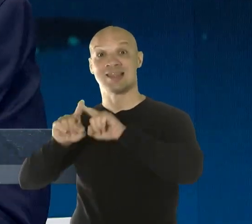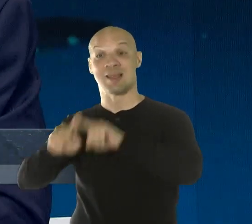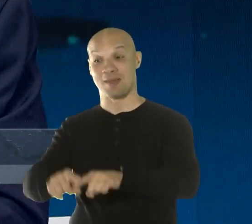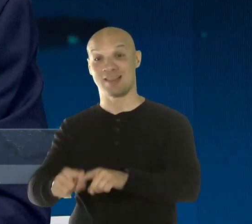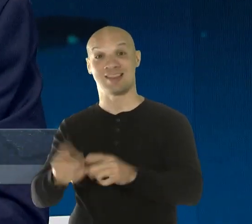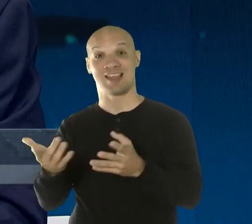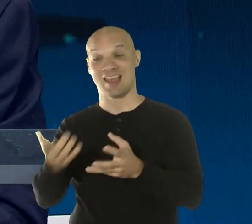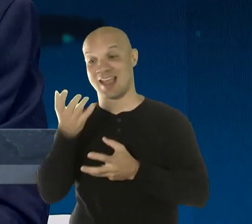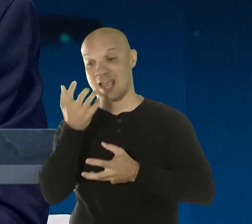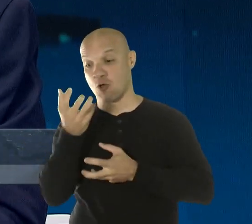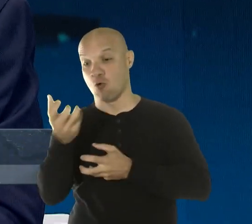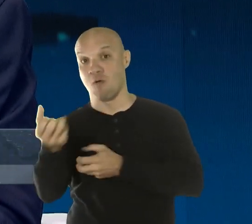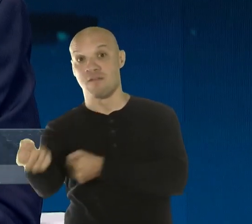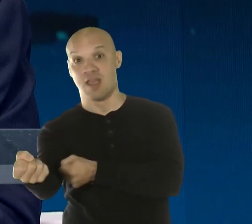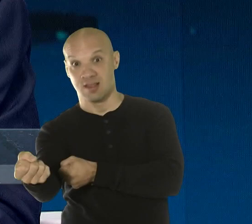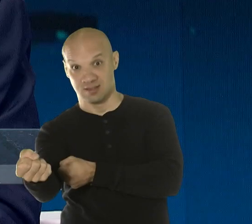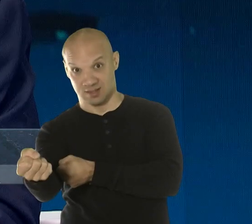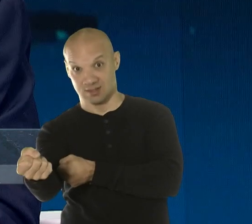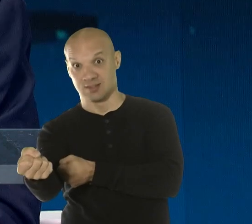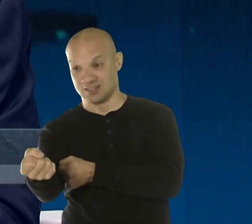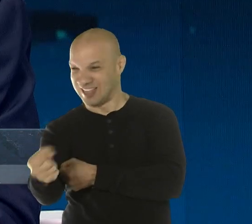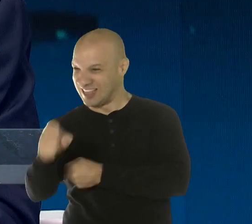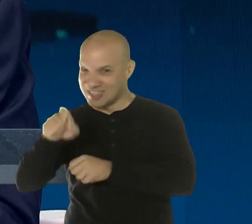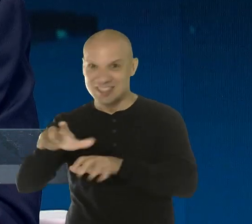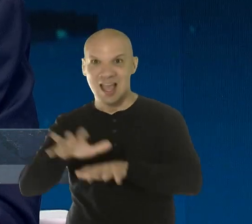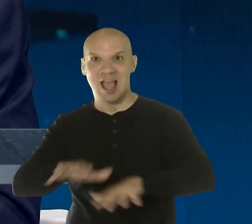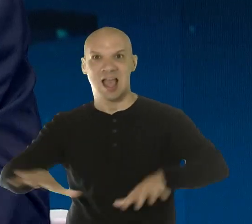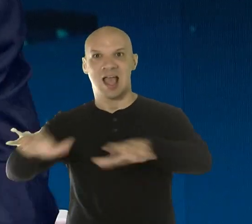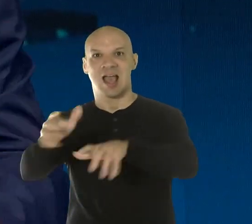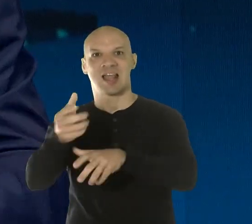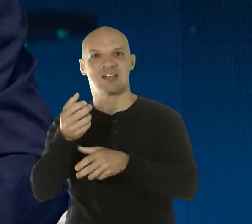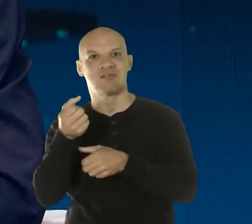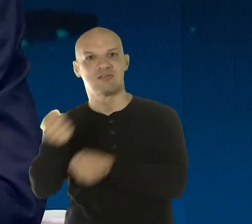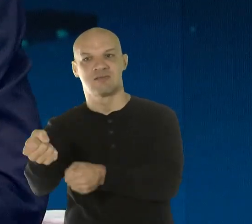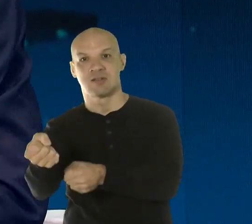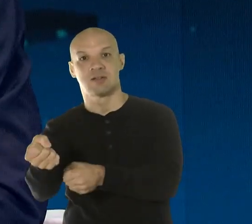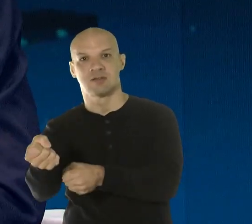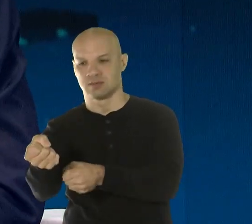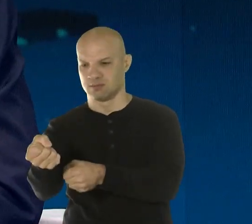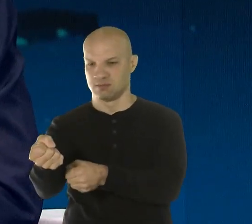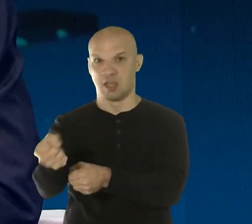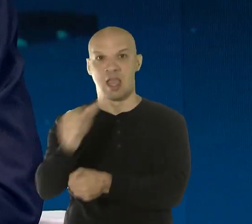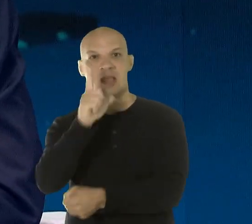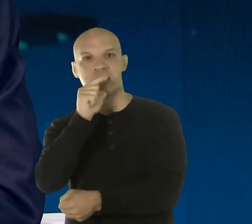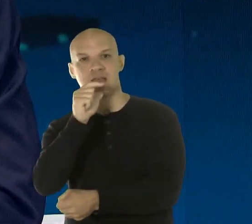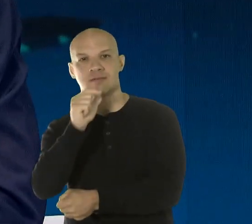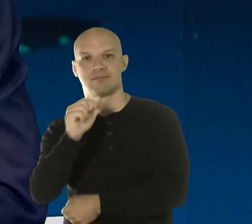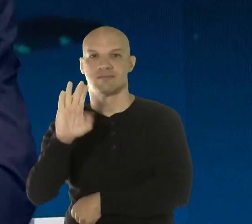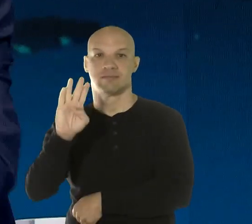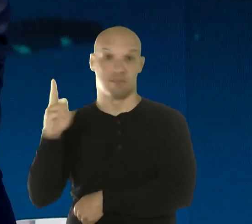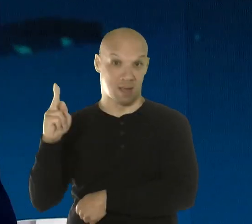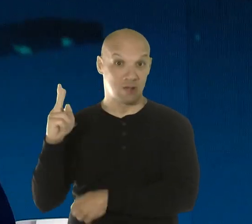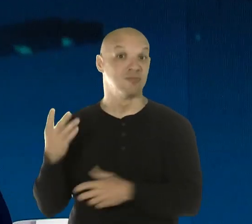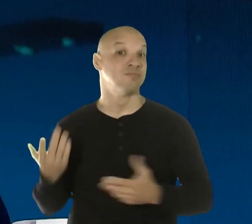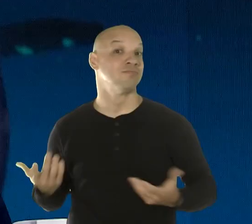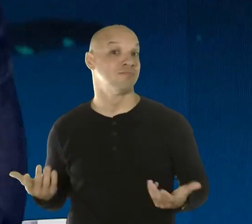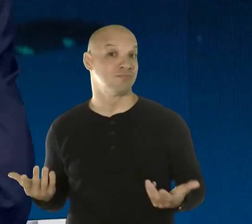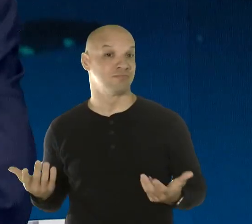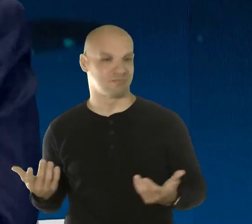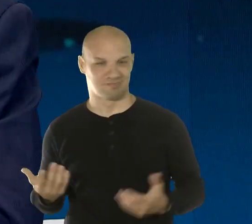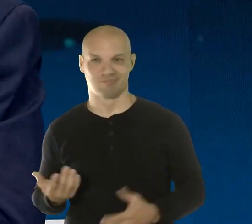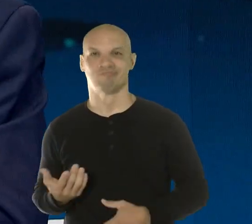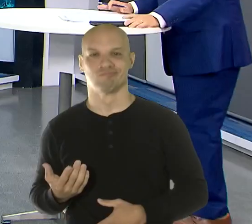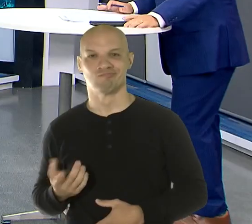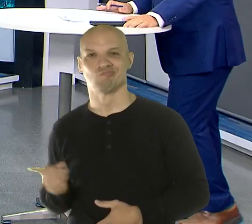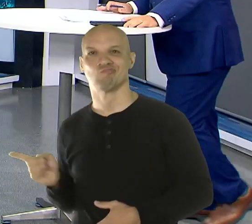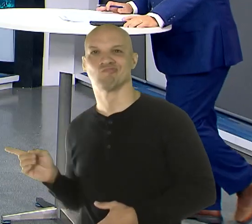un ambiente de confianza en la economía, es la banca. Y entonces tenemos esta situación de que obviamente, muy bien nos está